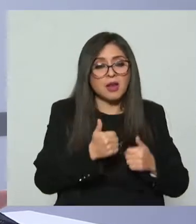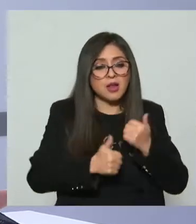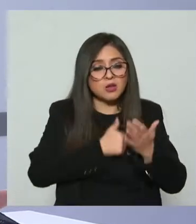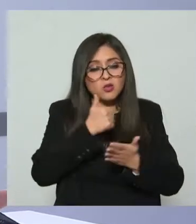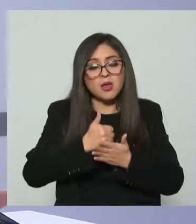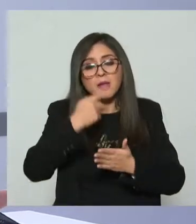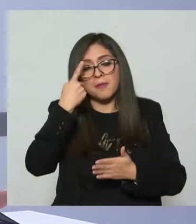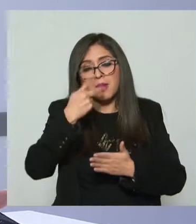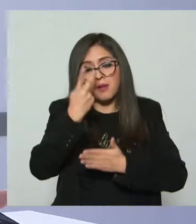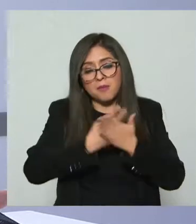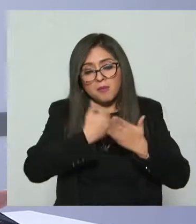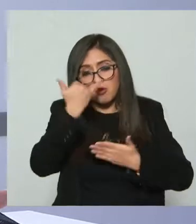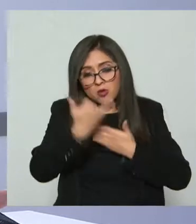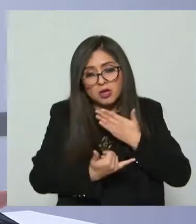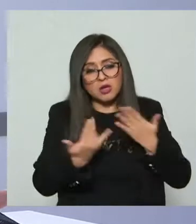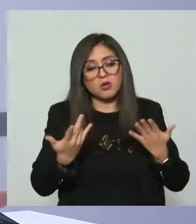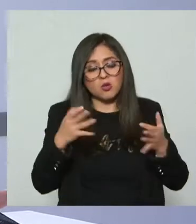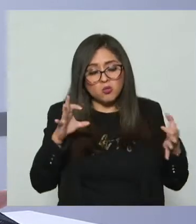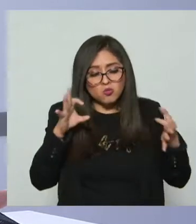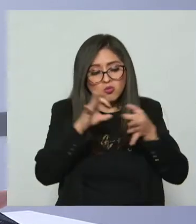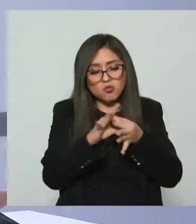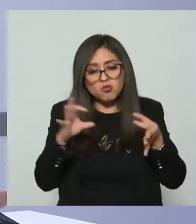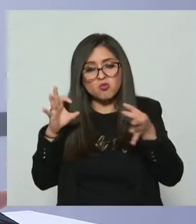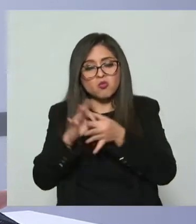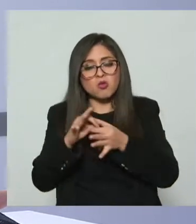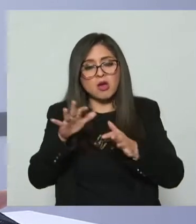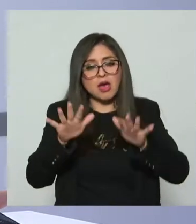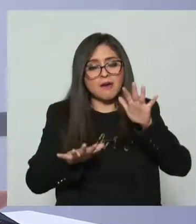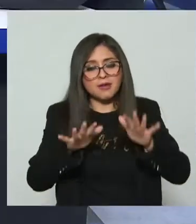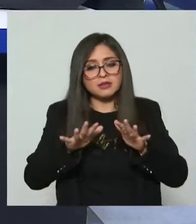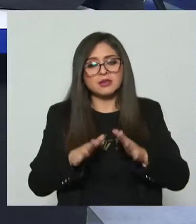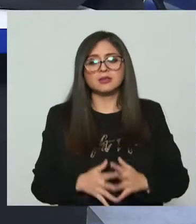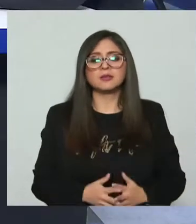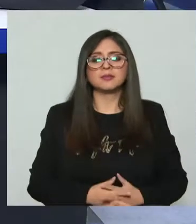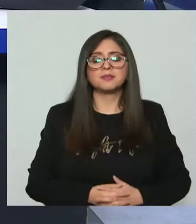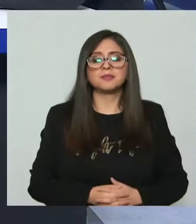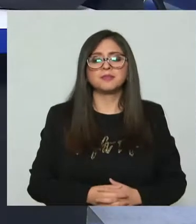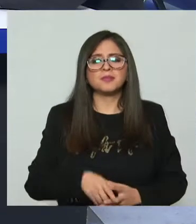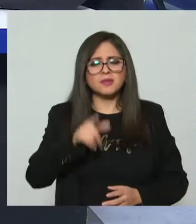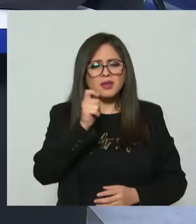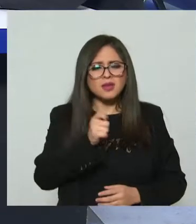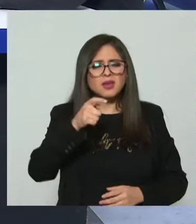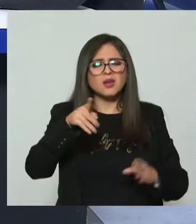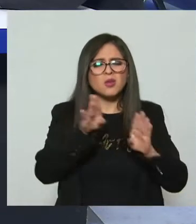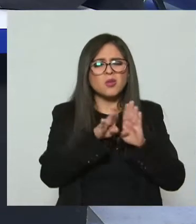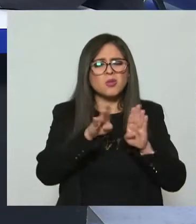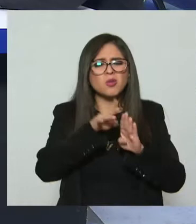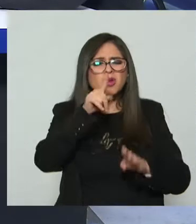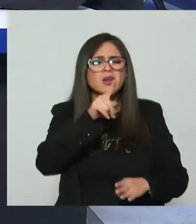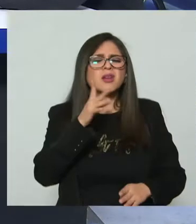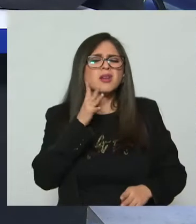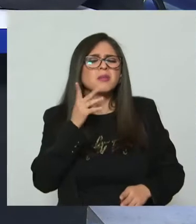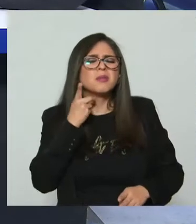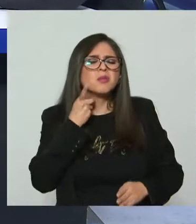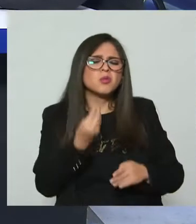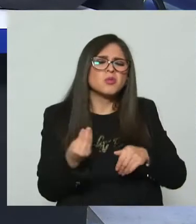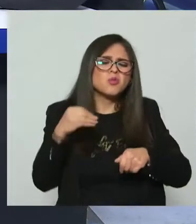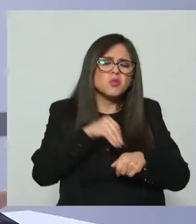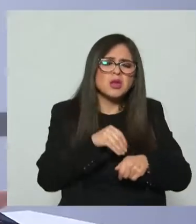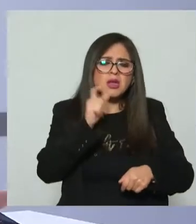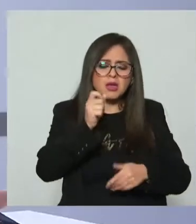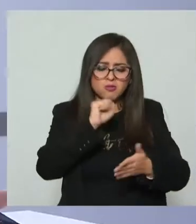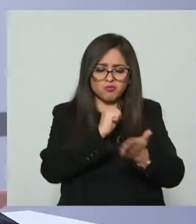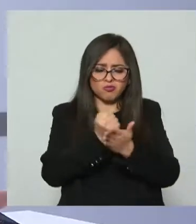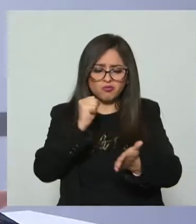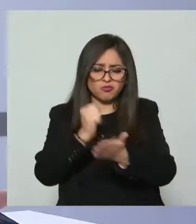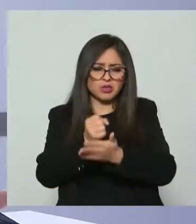hemos conducido la dirección del Congreso y hemos aprobado todas las reformas que